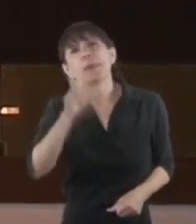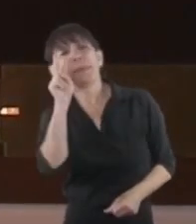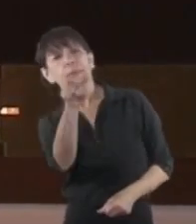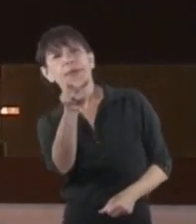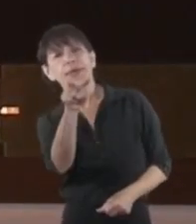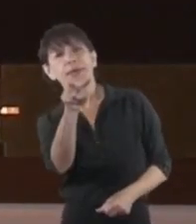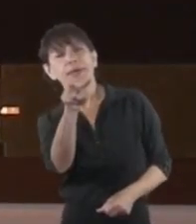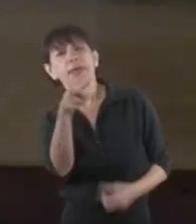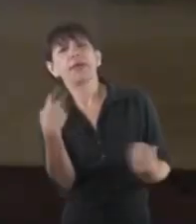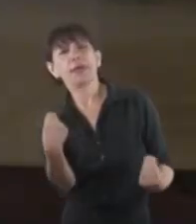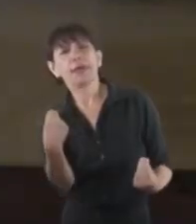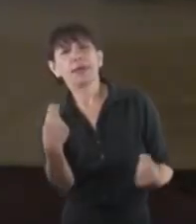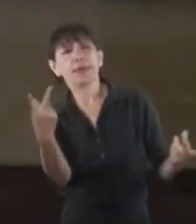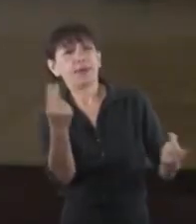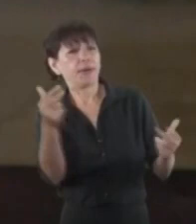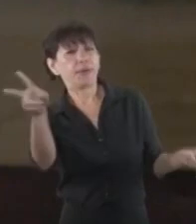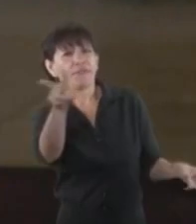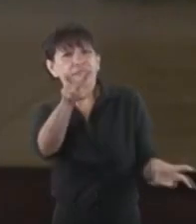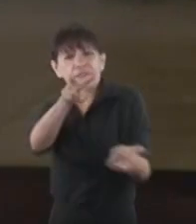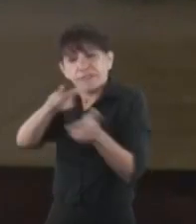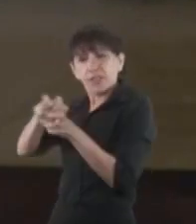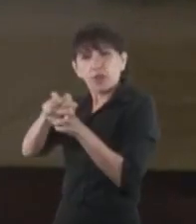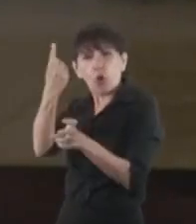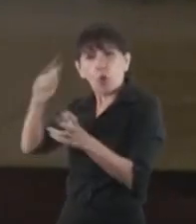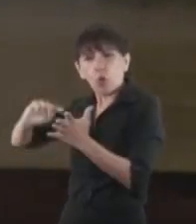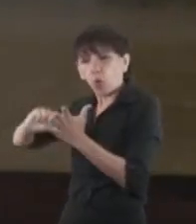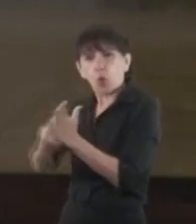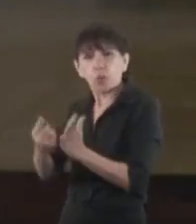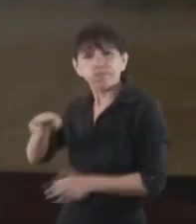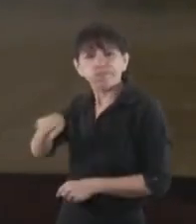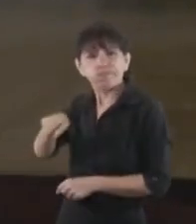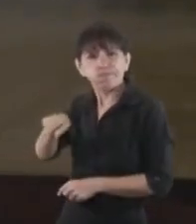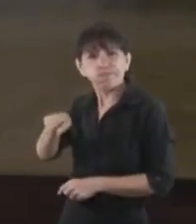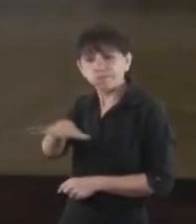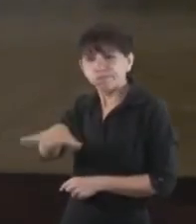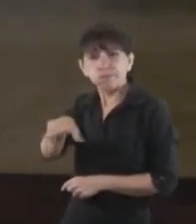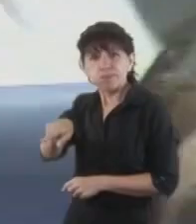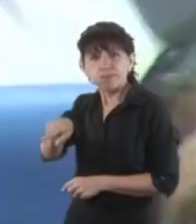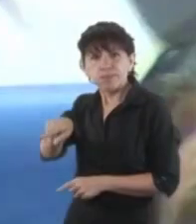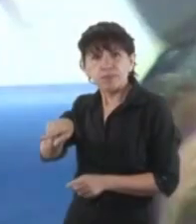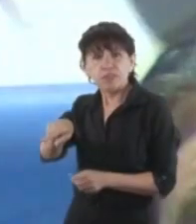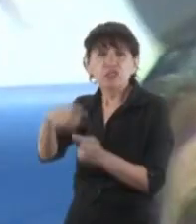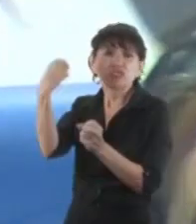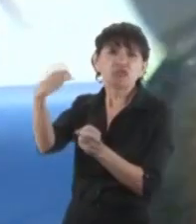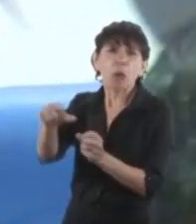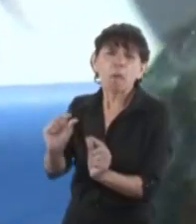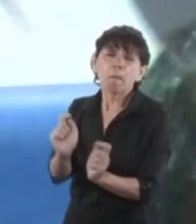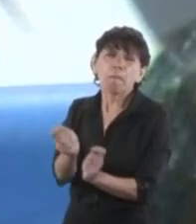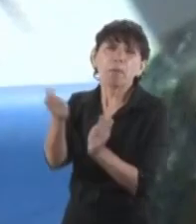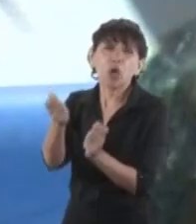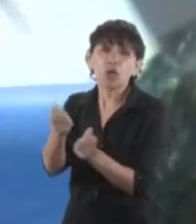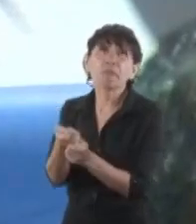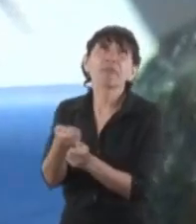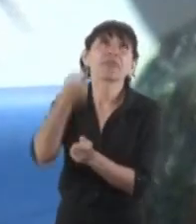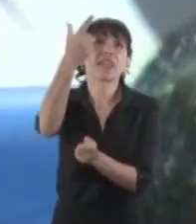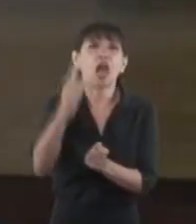recursos se concentran en el centro del país y pocos recursos excedentes van hacia el norte o van hacia